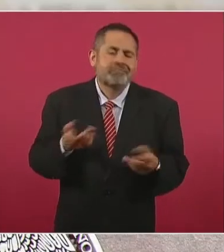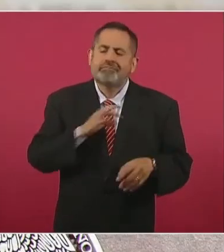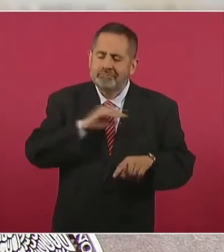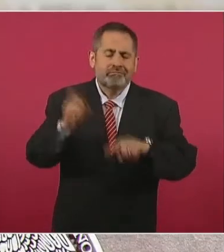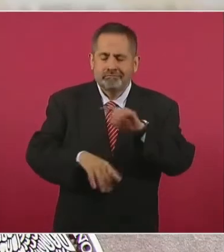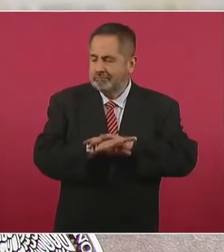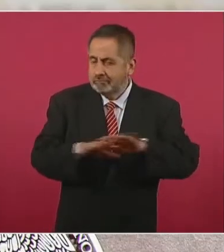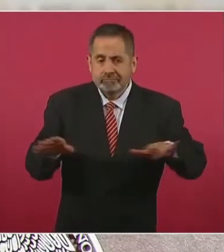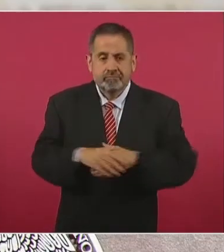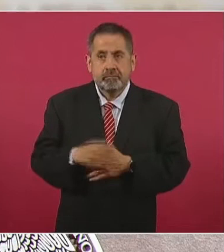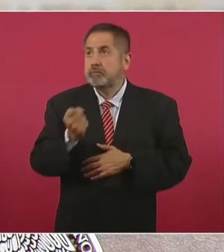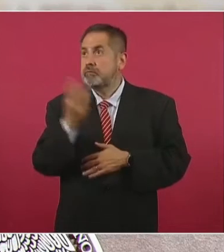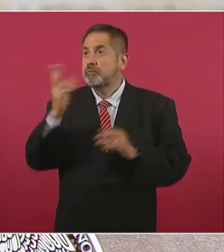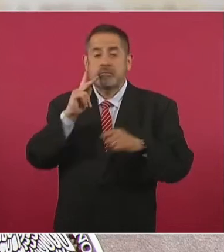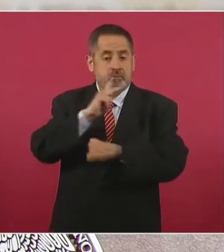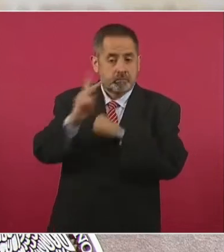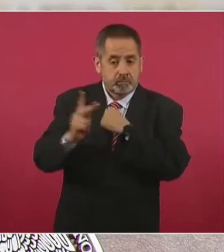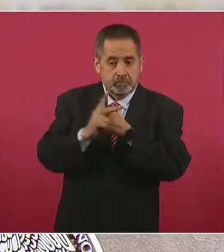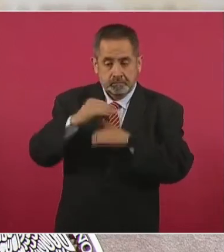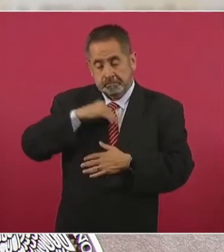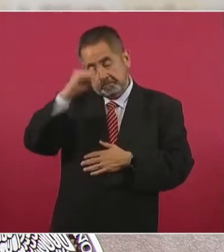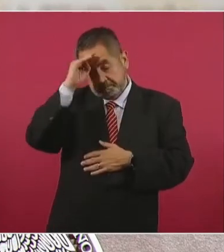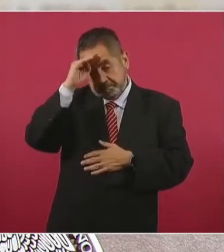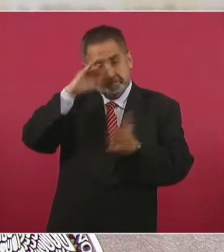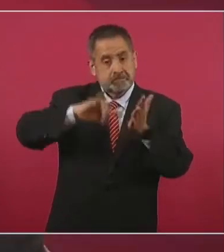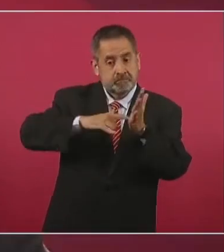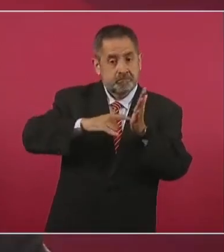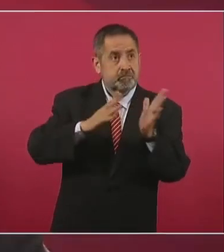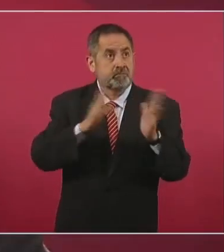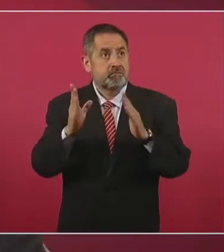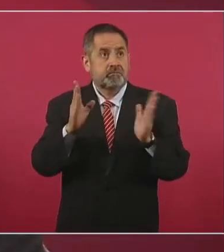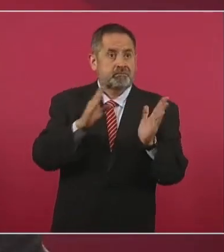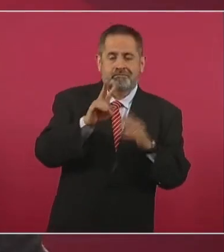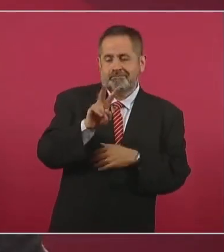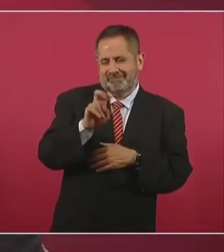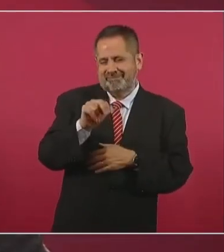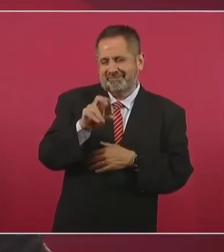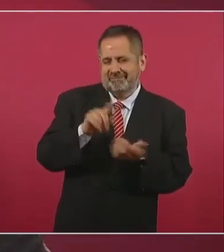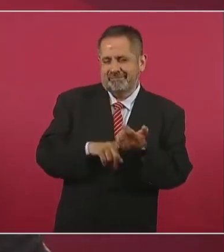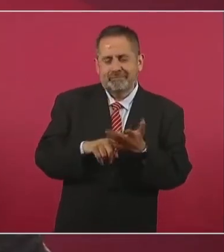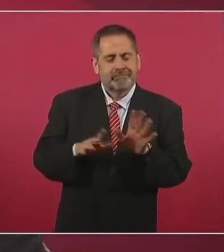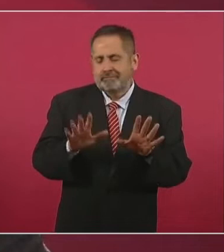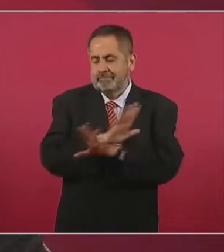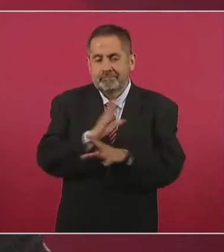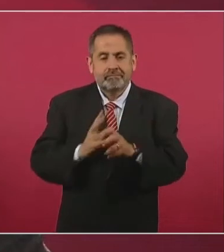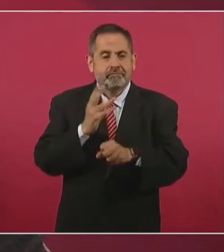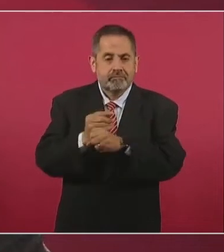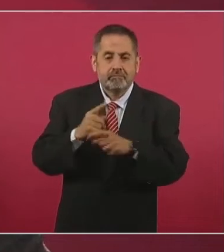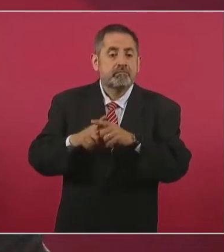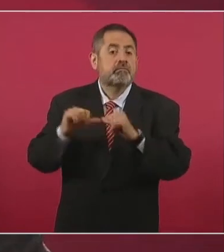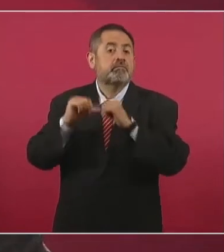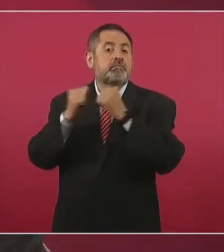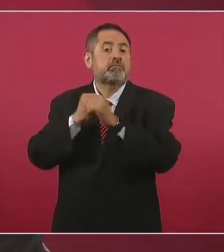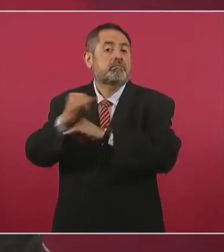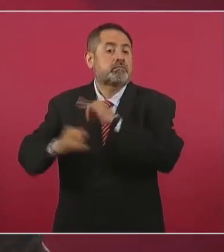Varias naciones consideran la eliminación del horario de verano, aunado al anterior, la Sociedad Internacional